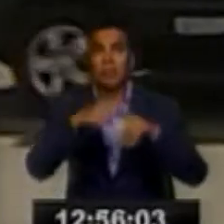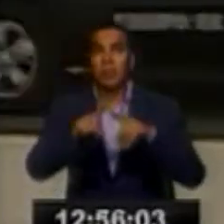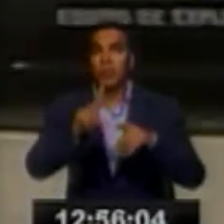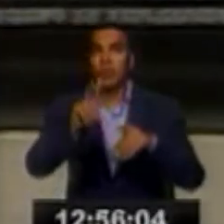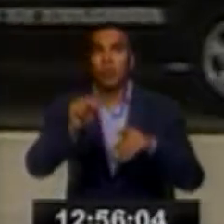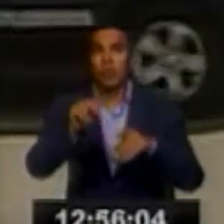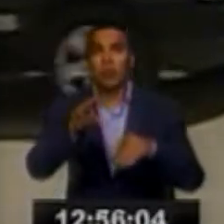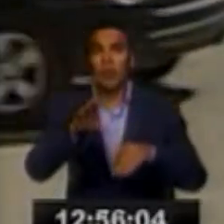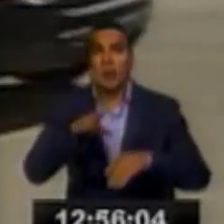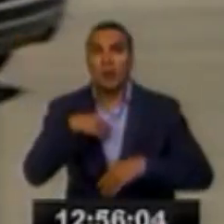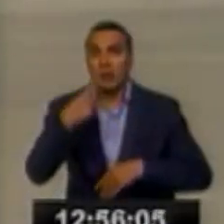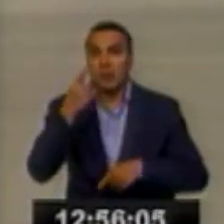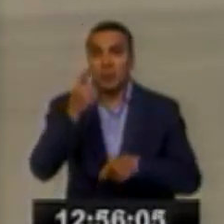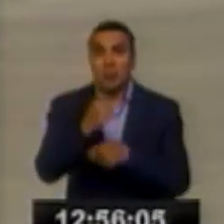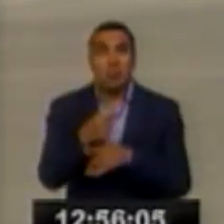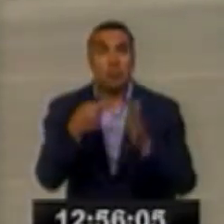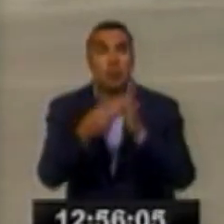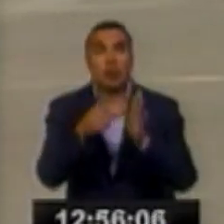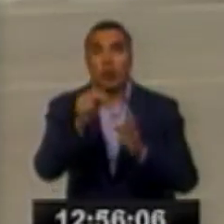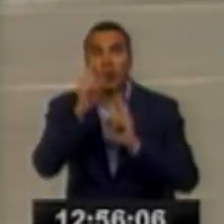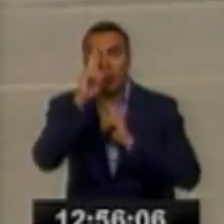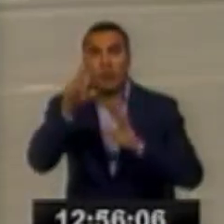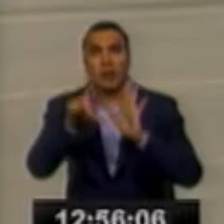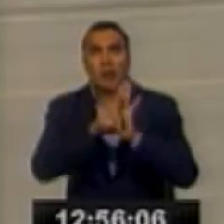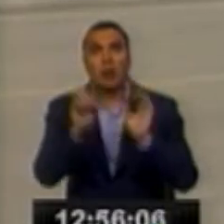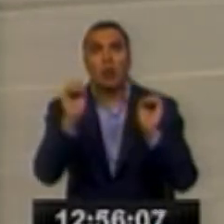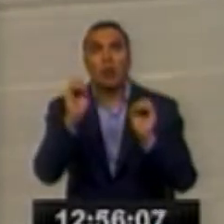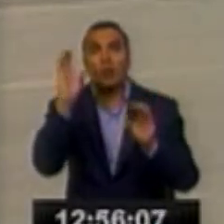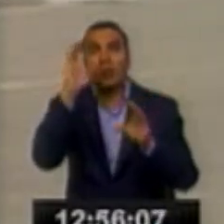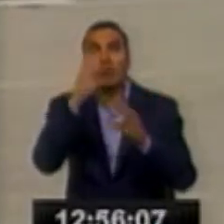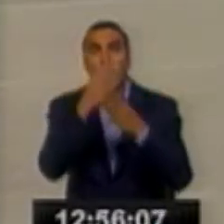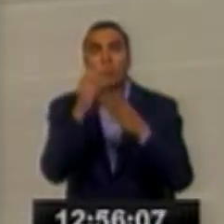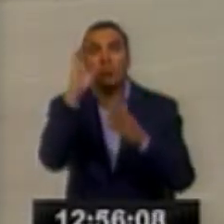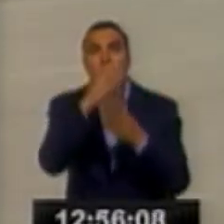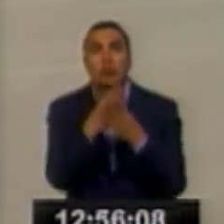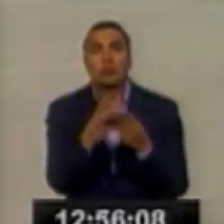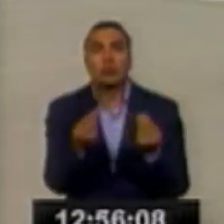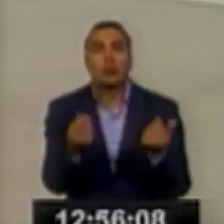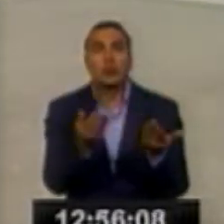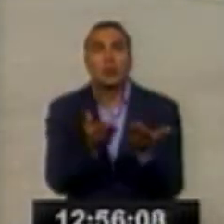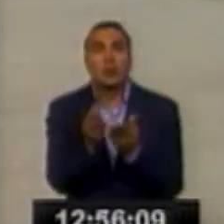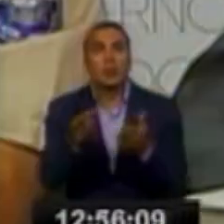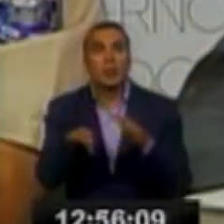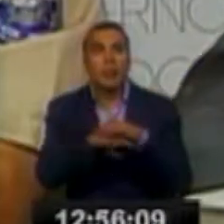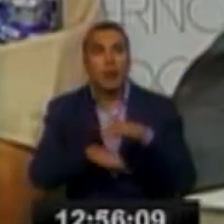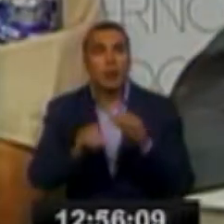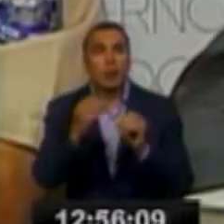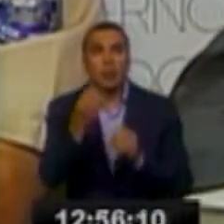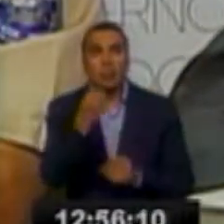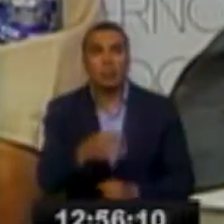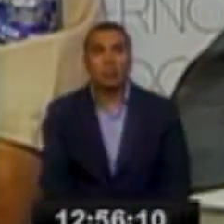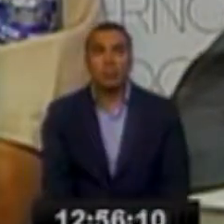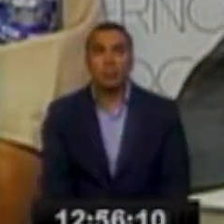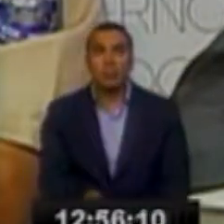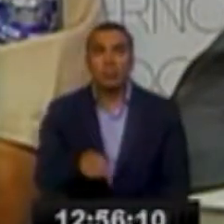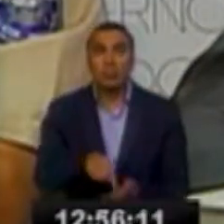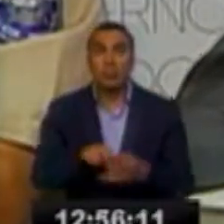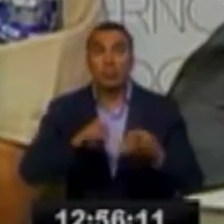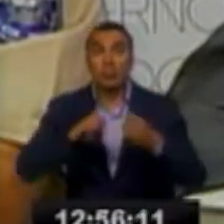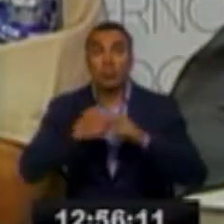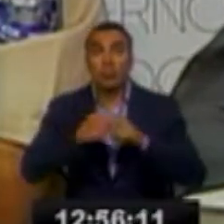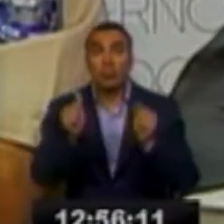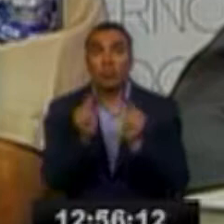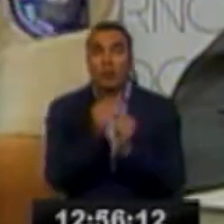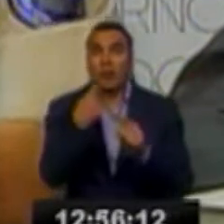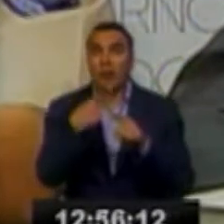a propuestas al margen de la ley y que tratan de solucionar los problemas de servicios básicos y alimentación. Este es un proceso, un problema con